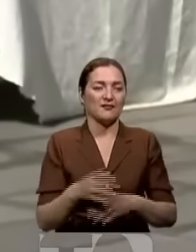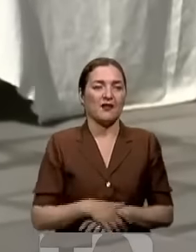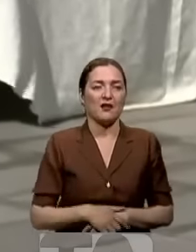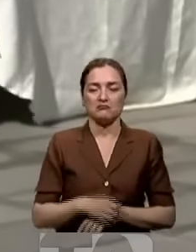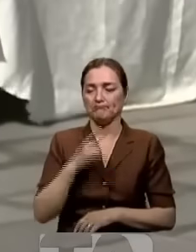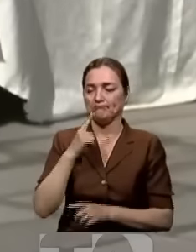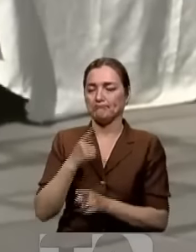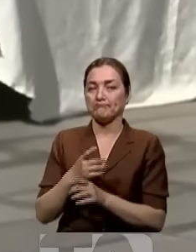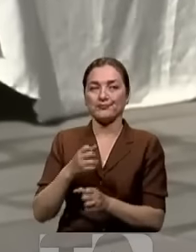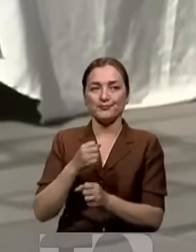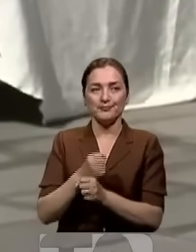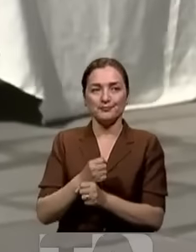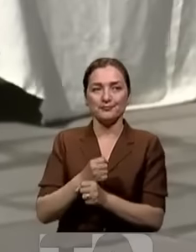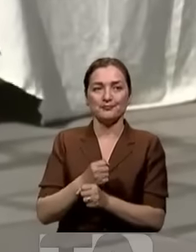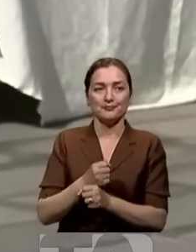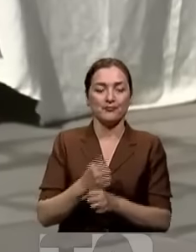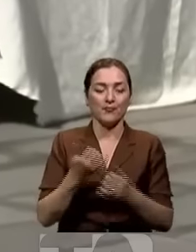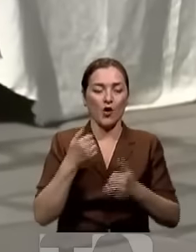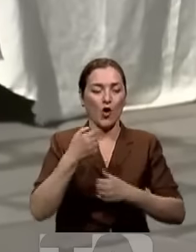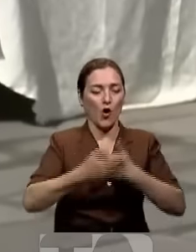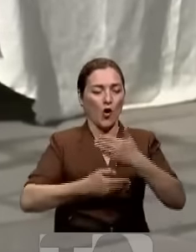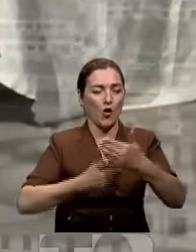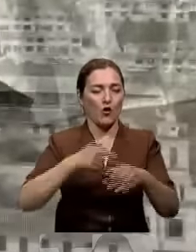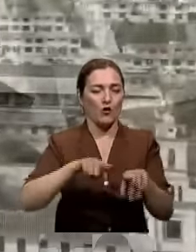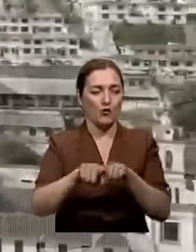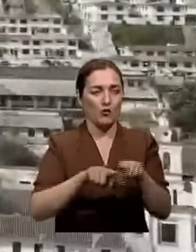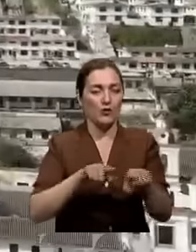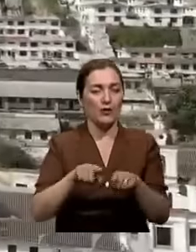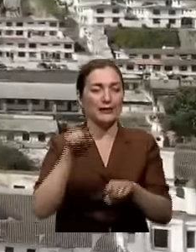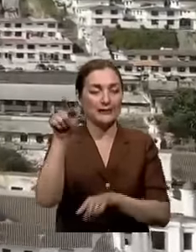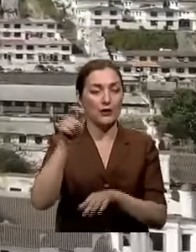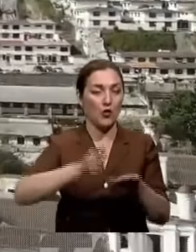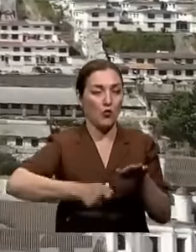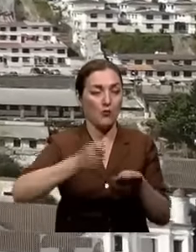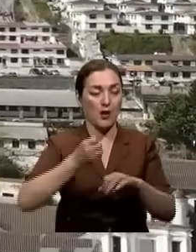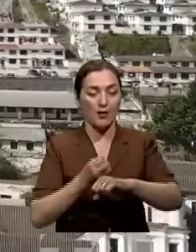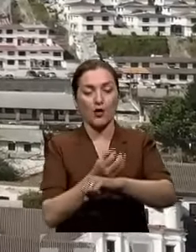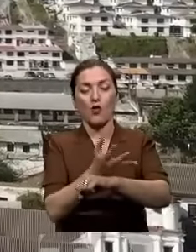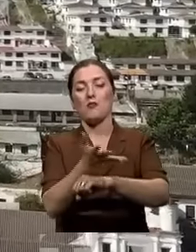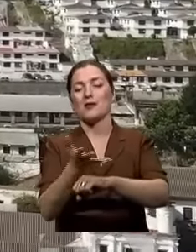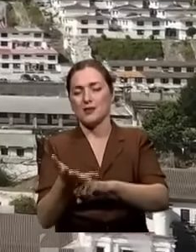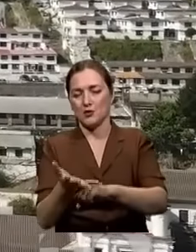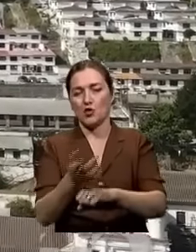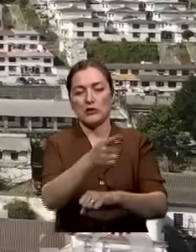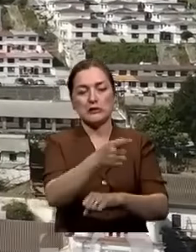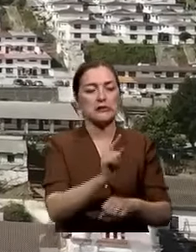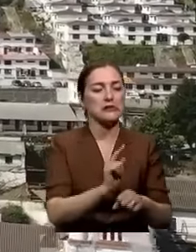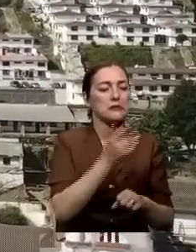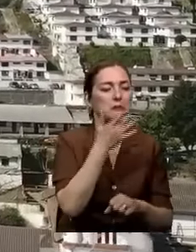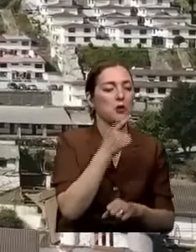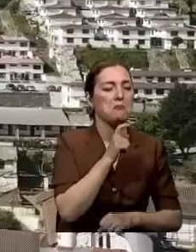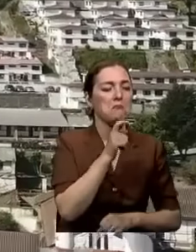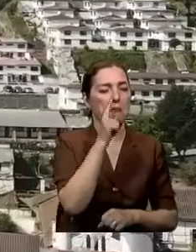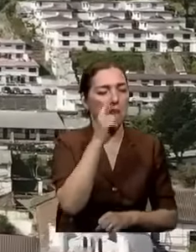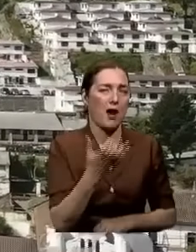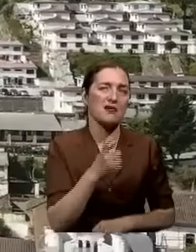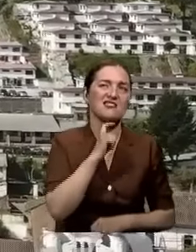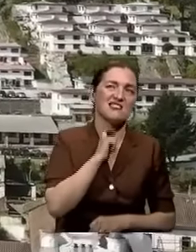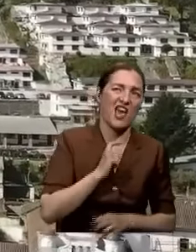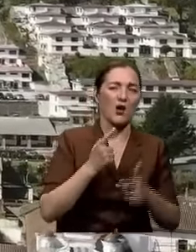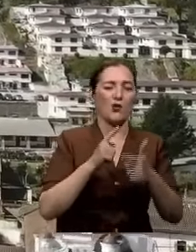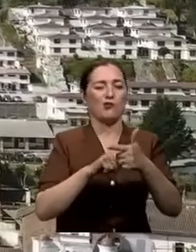Seguro que sí. Durante esta travesía, el jurado realizó varias recomendaciones a nuestros participantes, que de seguro esos